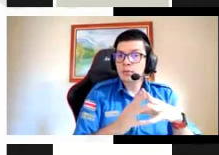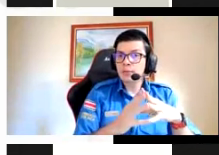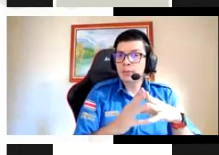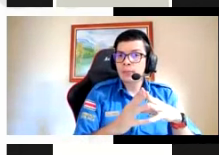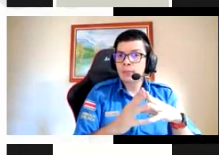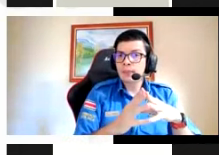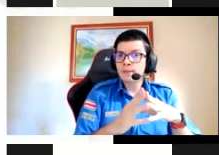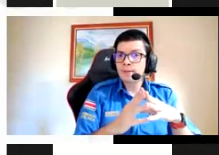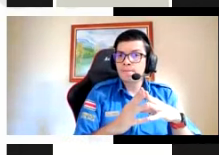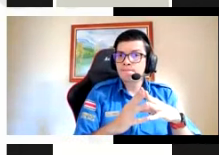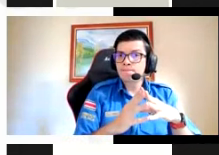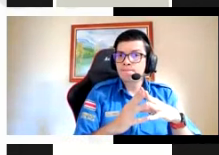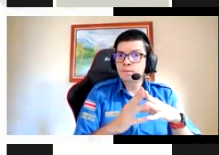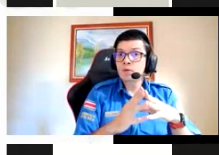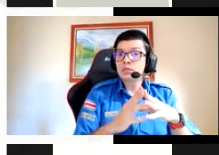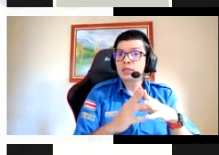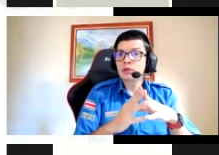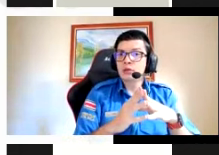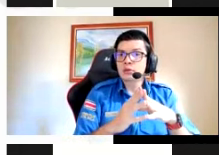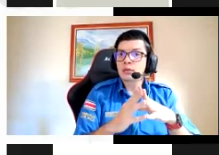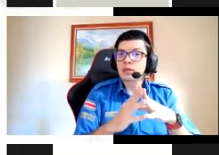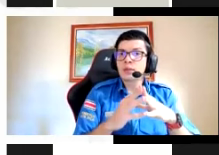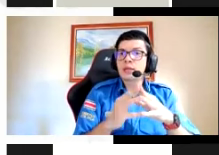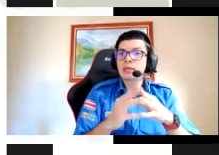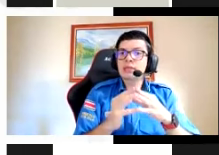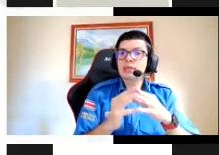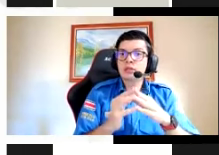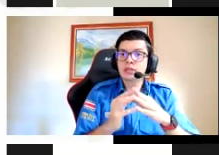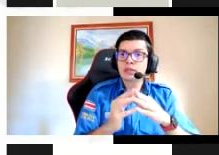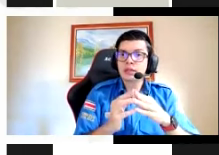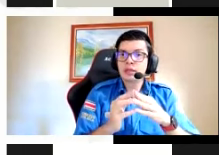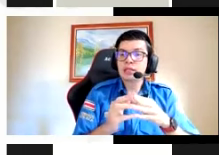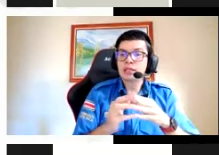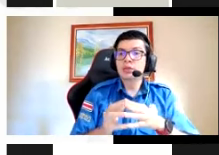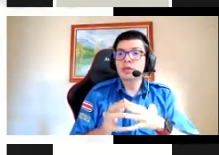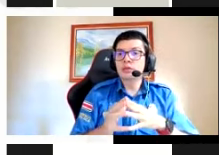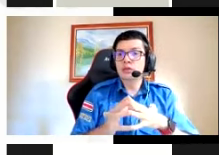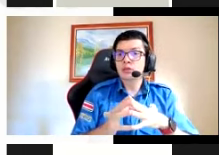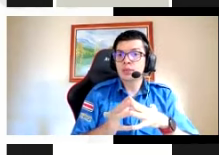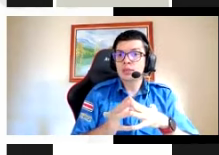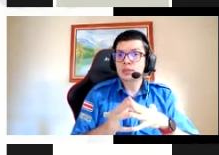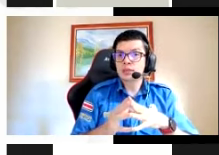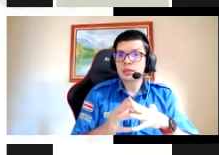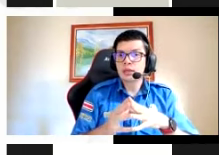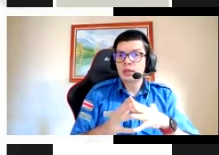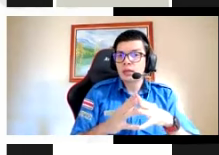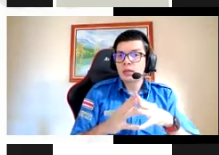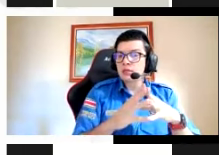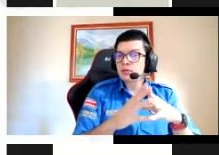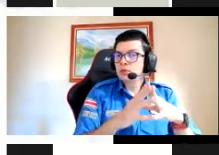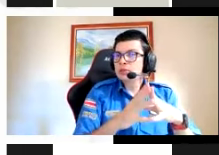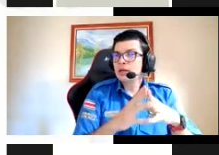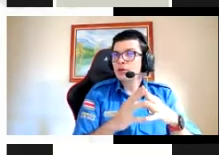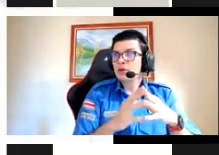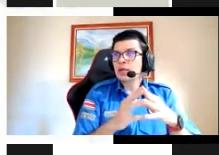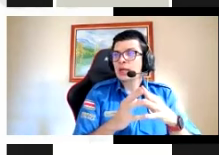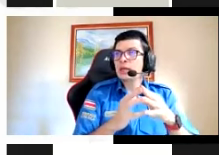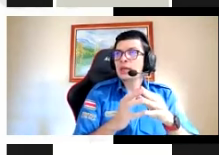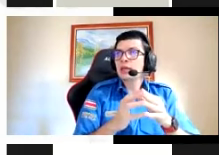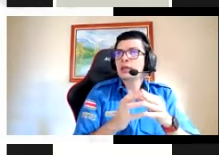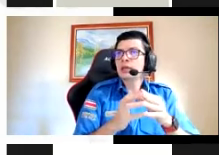fuego y un cilindro de manera silenciosa explotarnos en los pies. Y eso no es